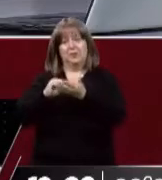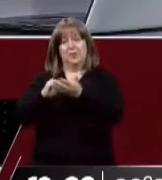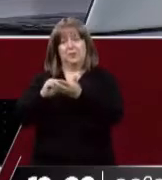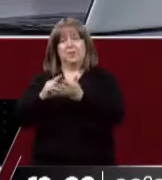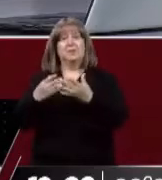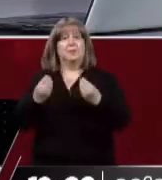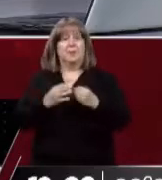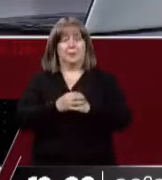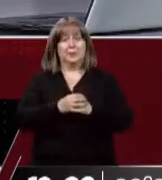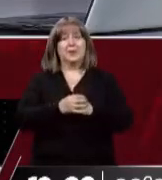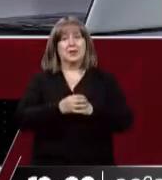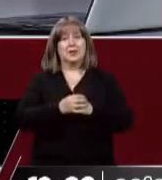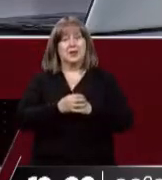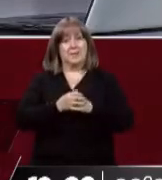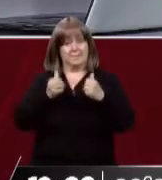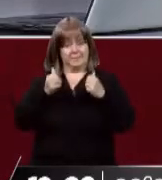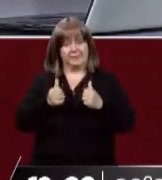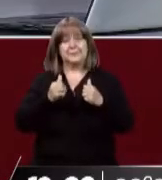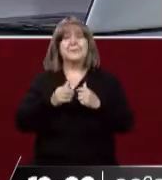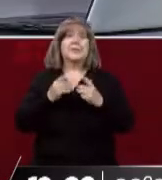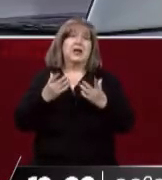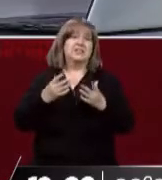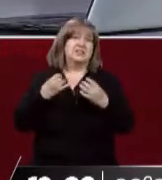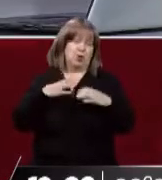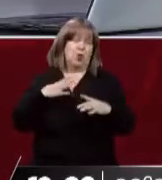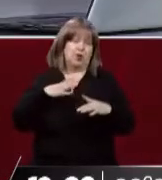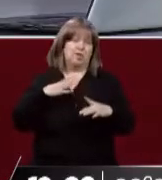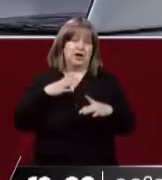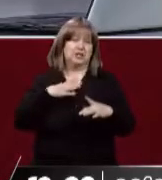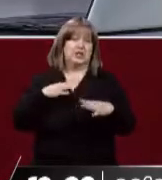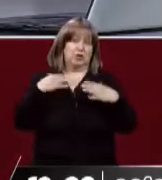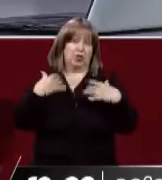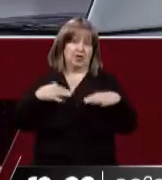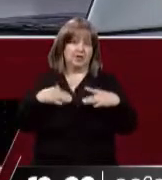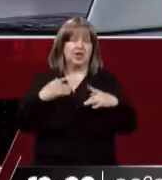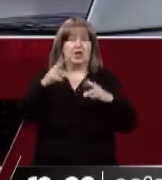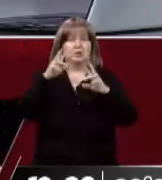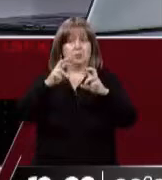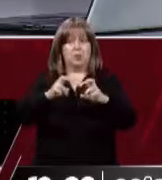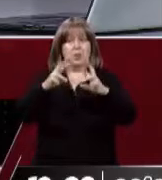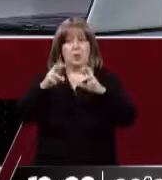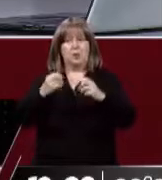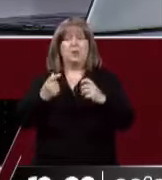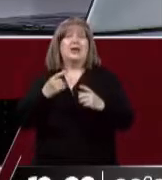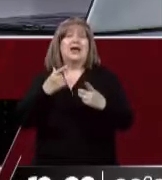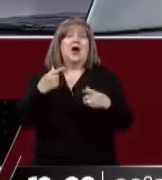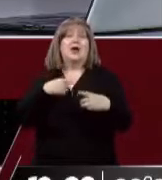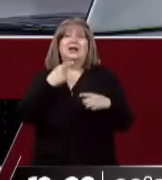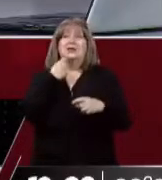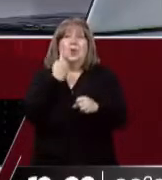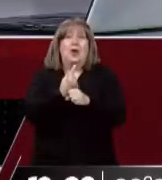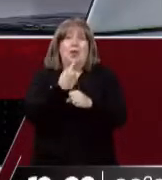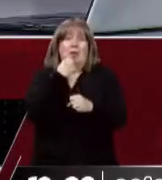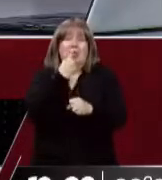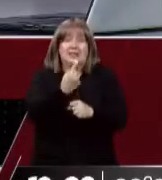de los cuales estamos hablando totalmente y seguirán indagando no lo que os decía recién como esta causa vuelve a ser secreto de sumario en lo